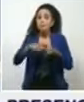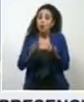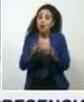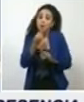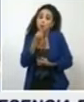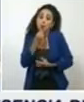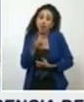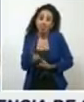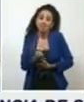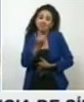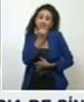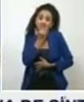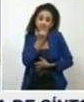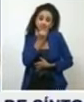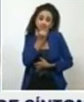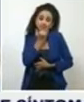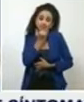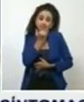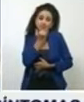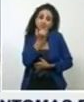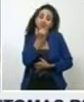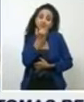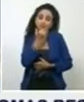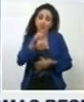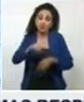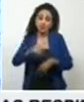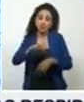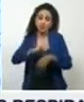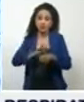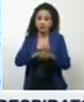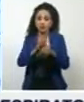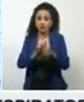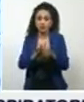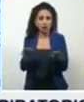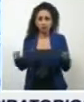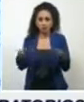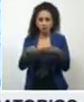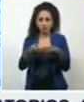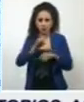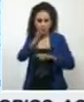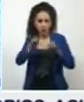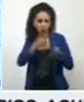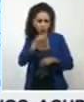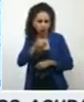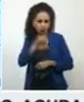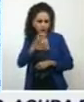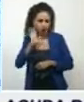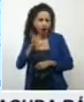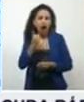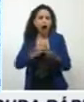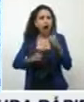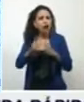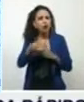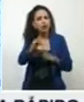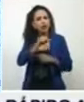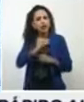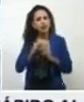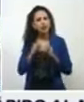incidir en esta enfermedad. Doctor, terminamos así la ronda de preguntas. Si usted tiene algún último comentario. Yo